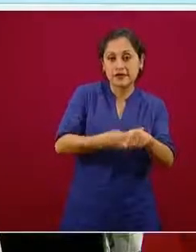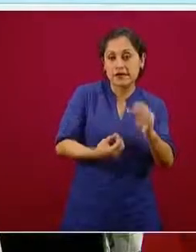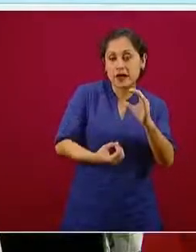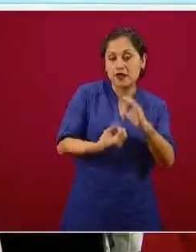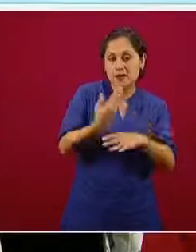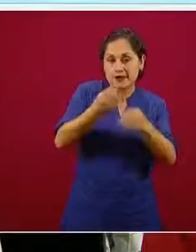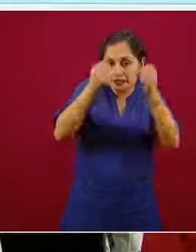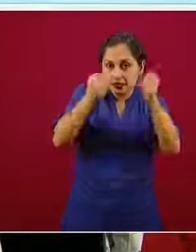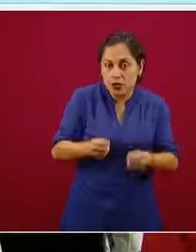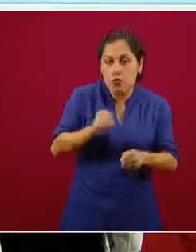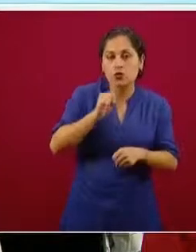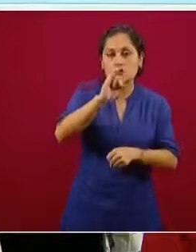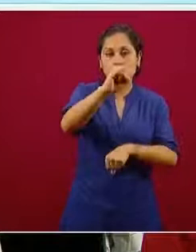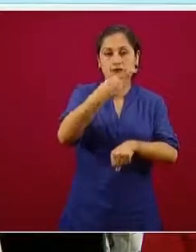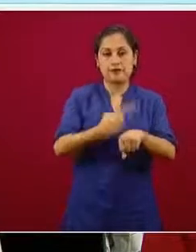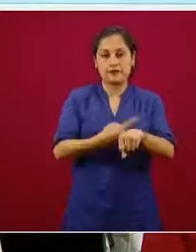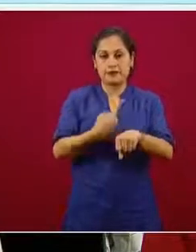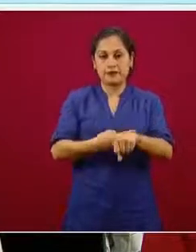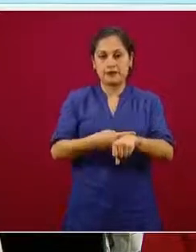confirmados.